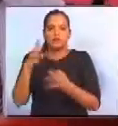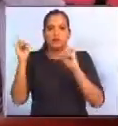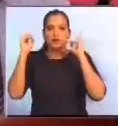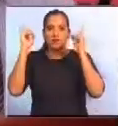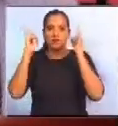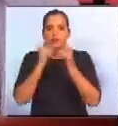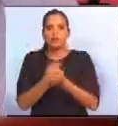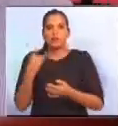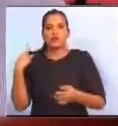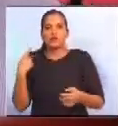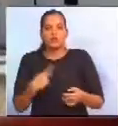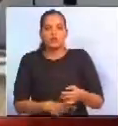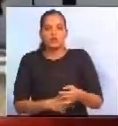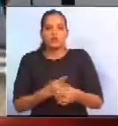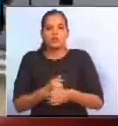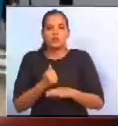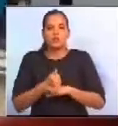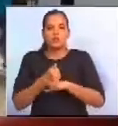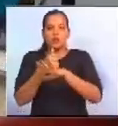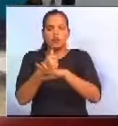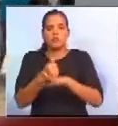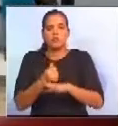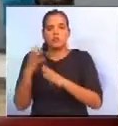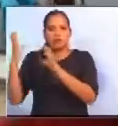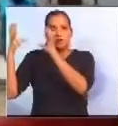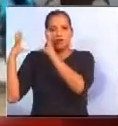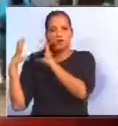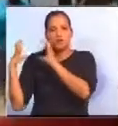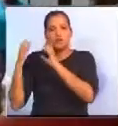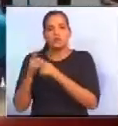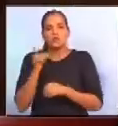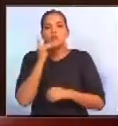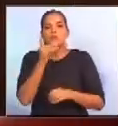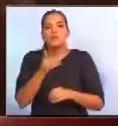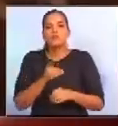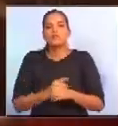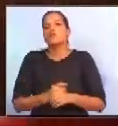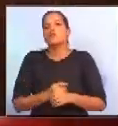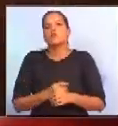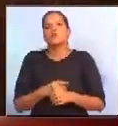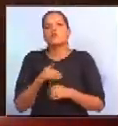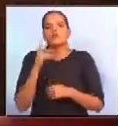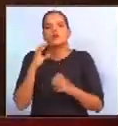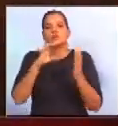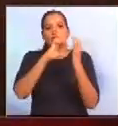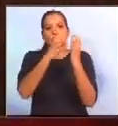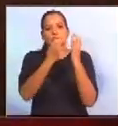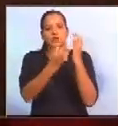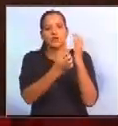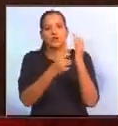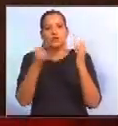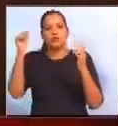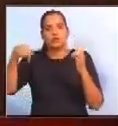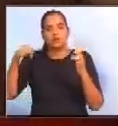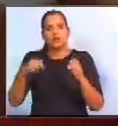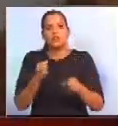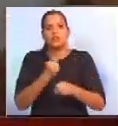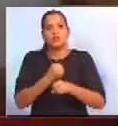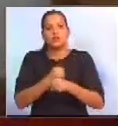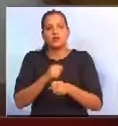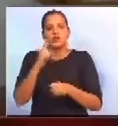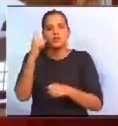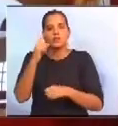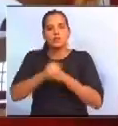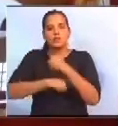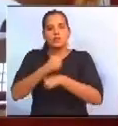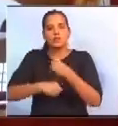del Departamento de Avalúos y Catastros Municipal, informó que los servidores turísticos pernoctarán durante un año